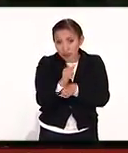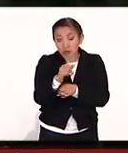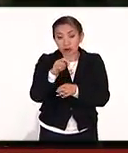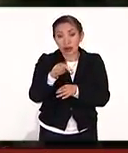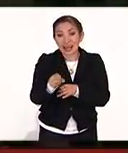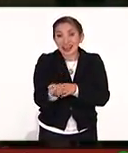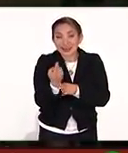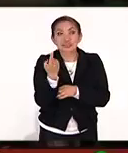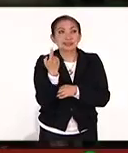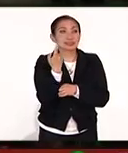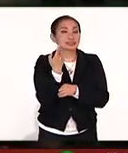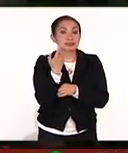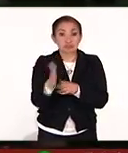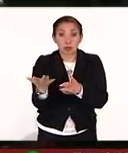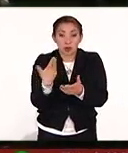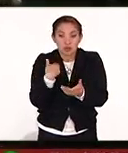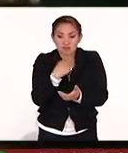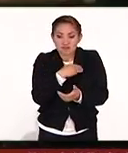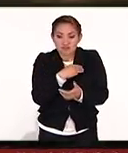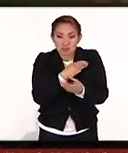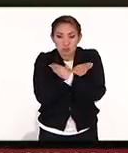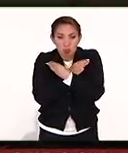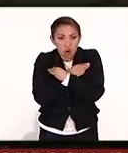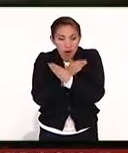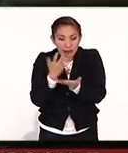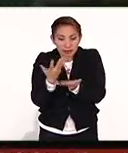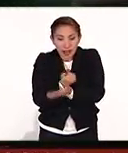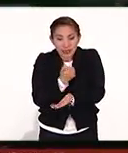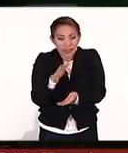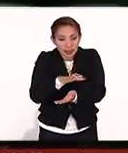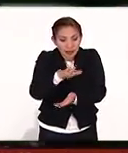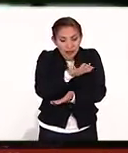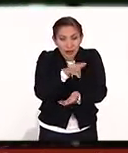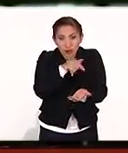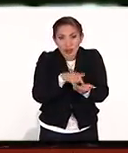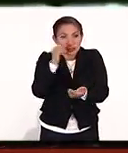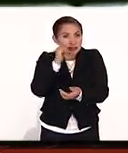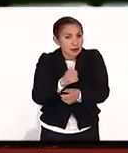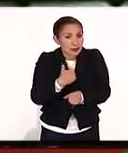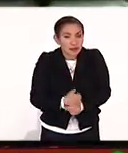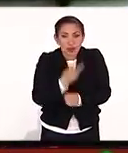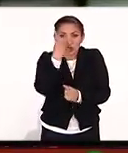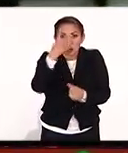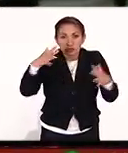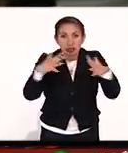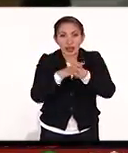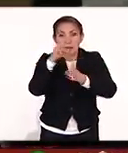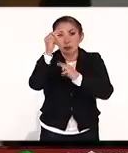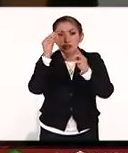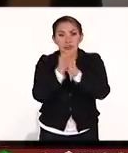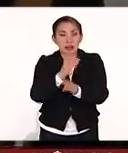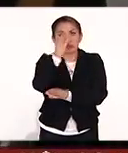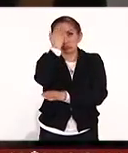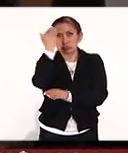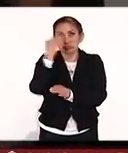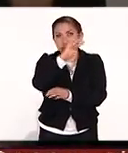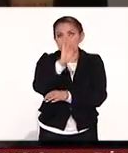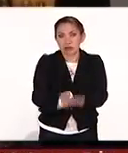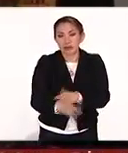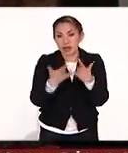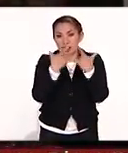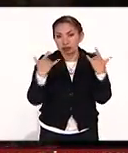es, insisto, un logro moral en un continente que ha padecido las 2 guerras mundiales más mortíferas de la